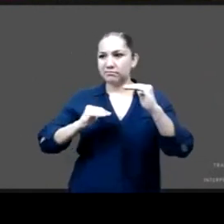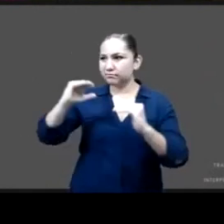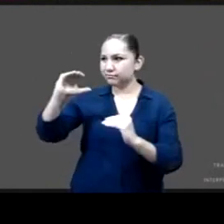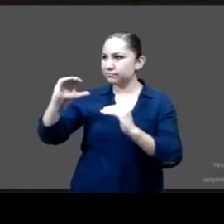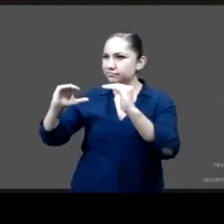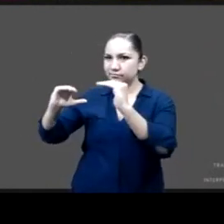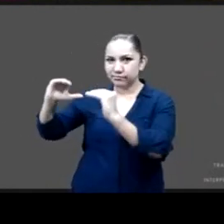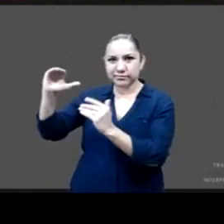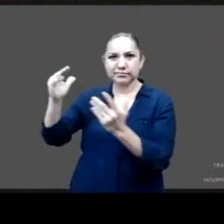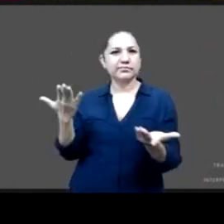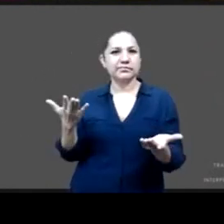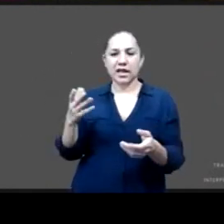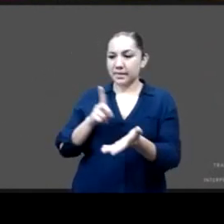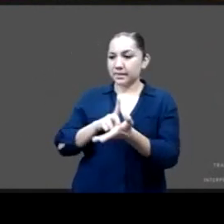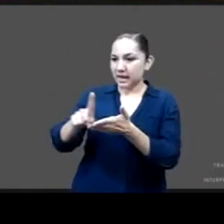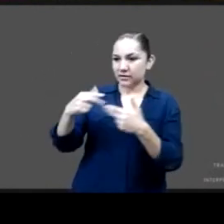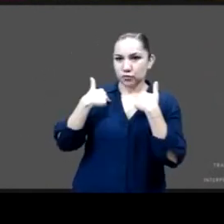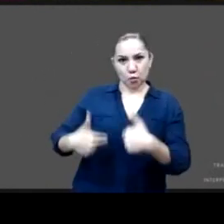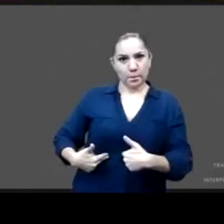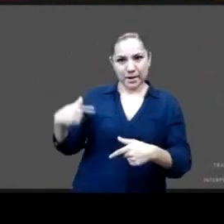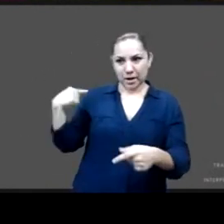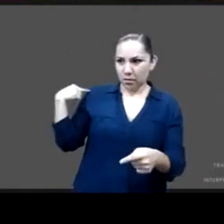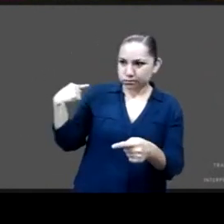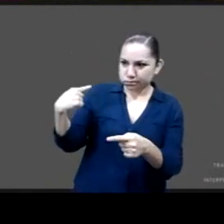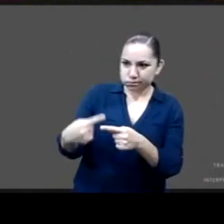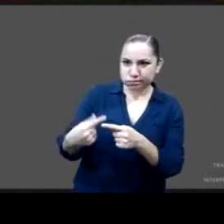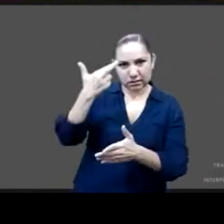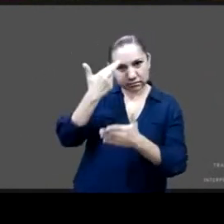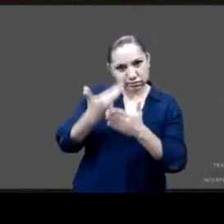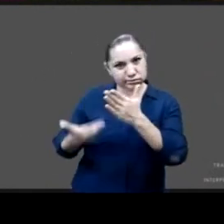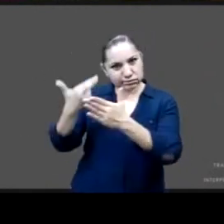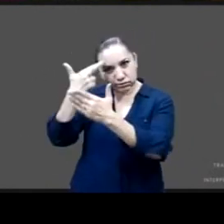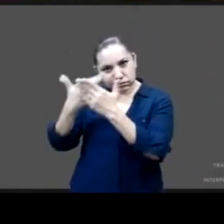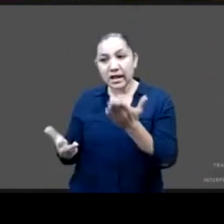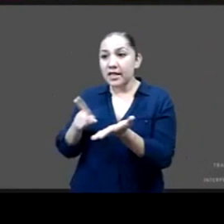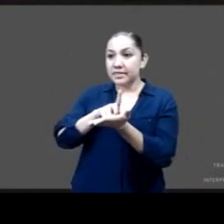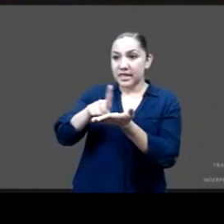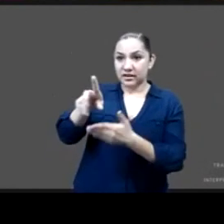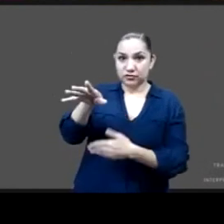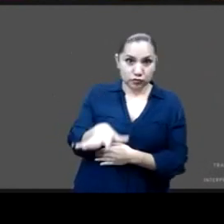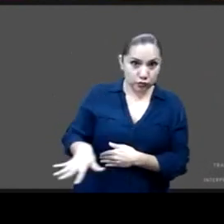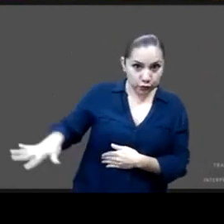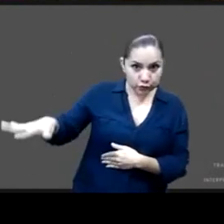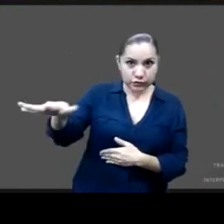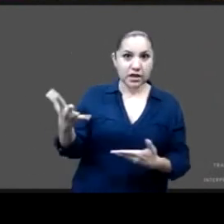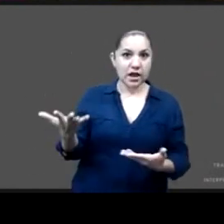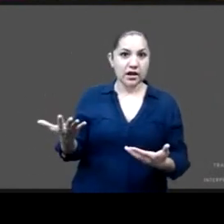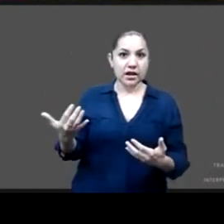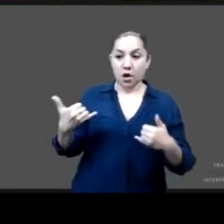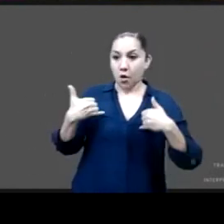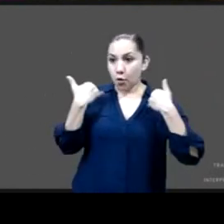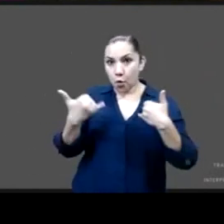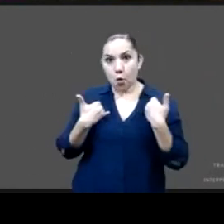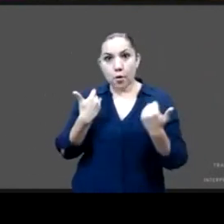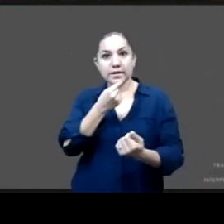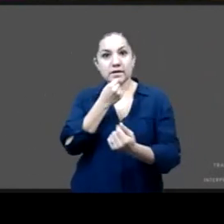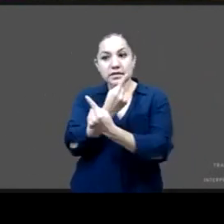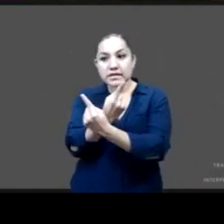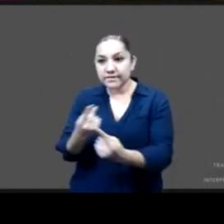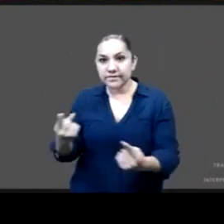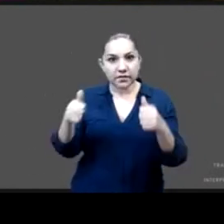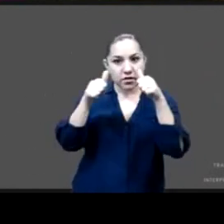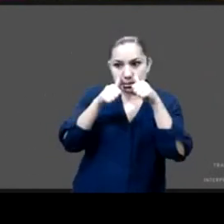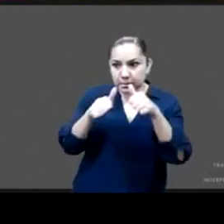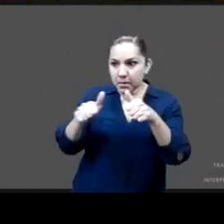derechos humanos a los derechos sociales el abandono de la infancia el abandono de los jóvenes y los adolescentes no solo por parte del